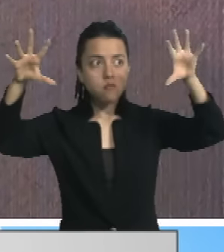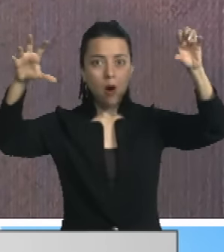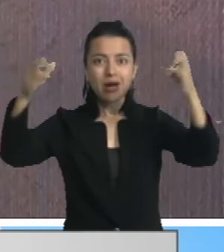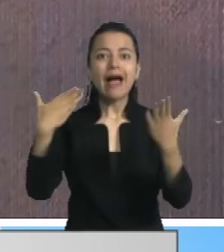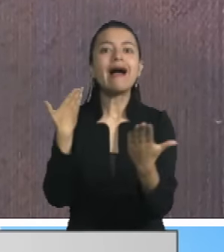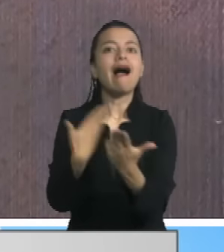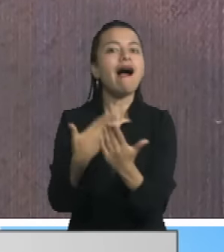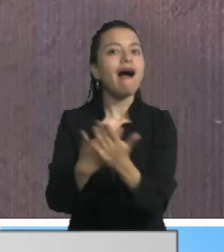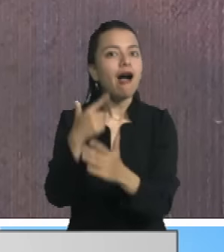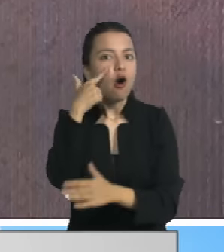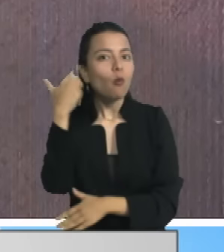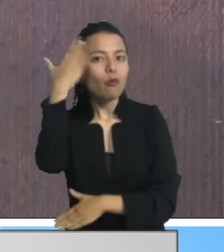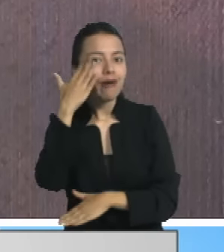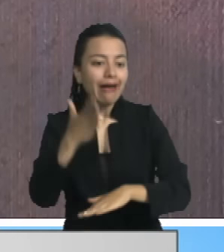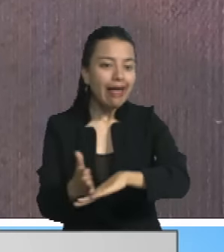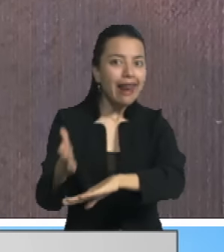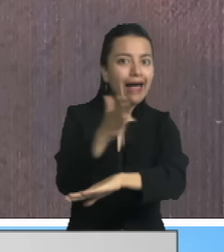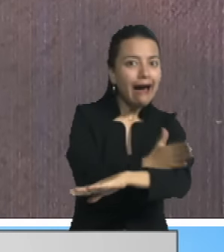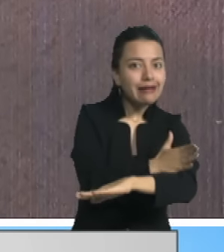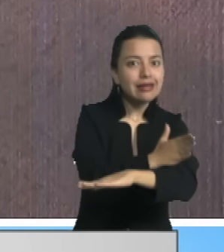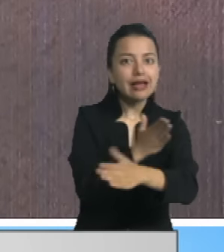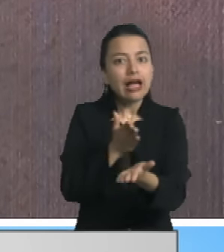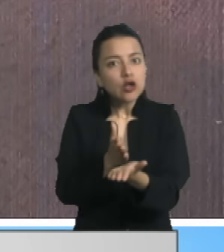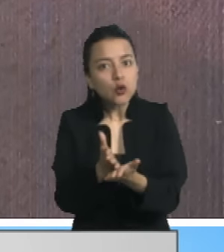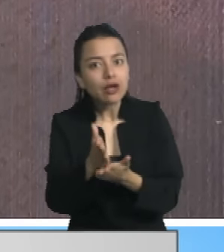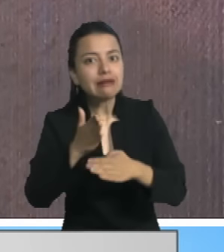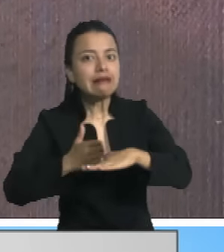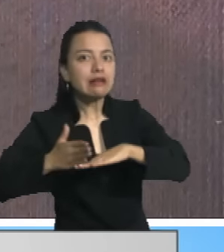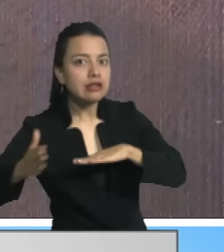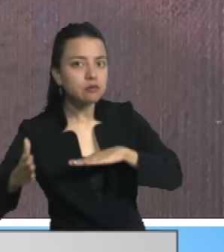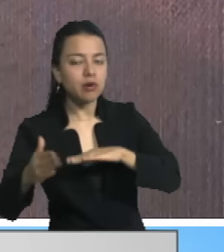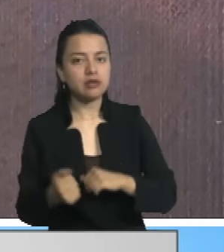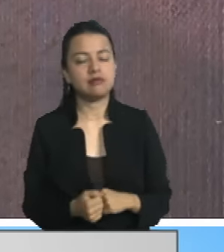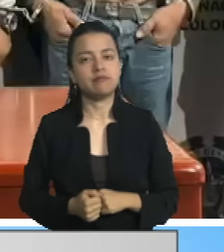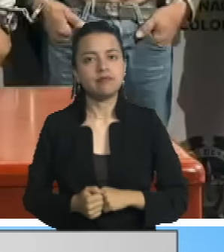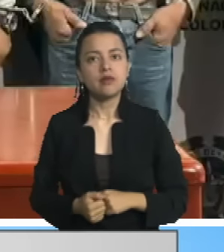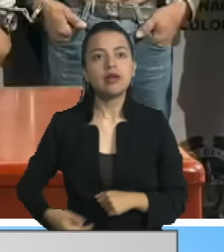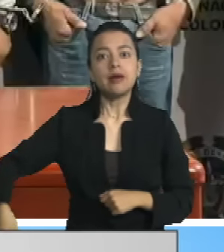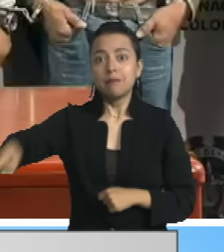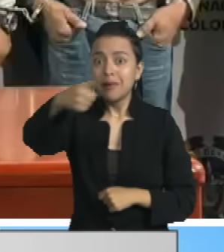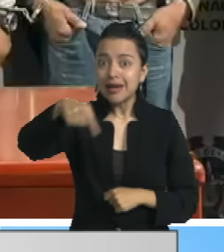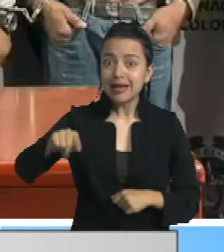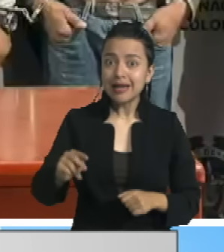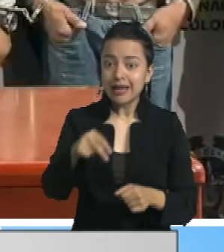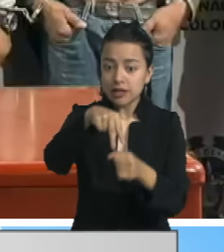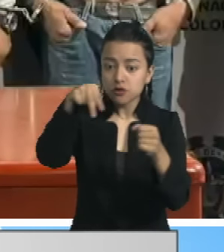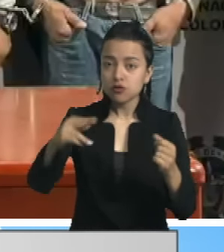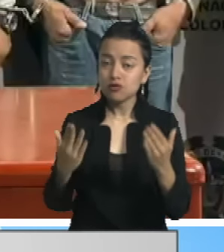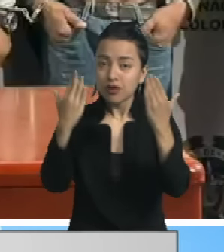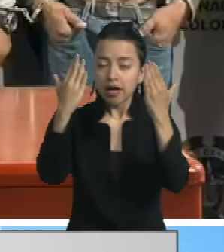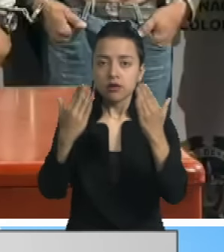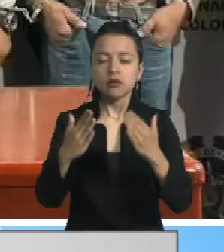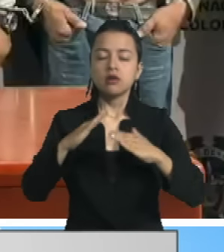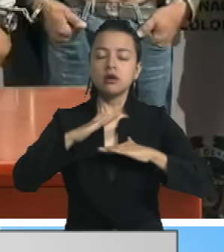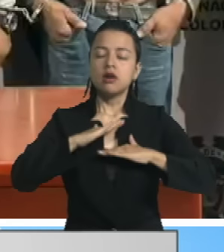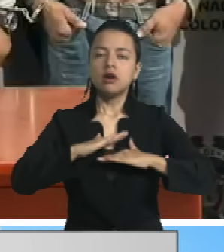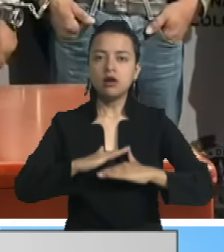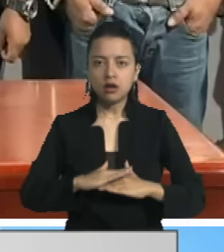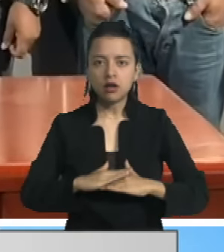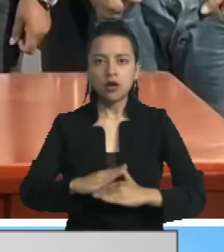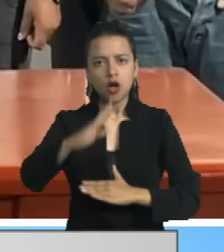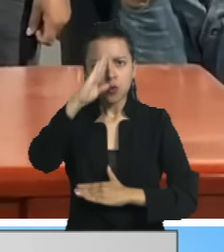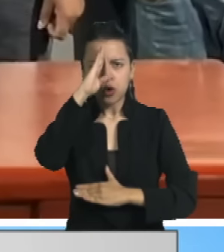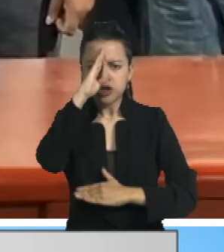tener el antecedente de las Actividades que desarrolla la policía para que los ciudadanos estén tranquilos que nuestra